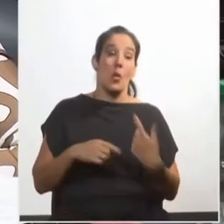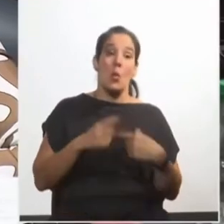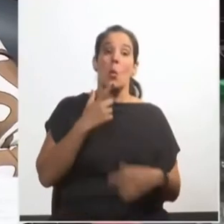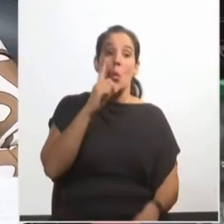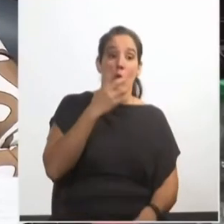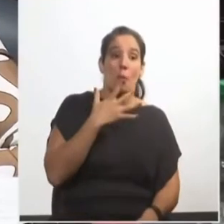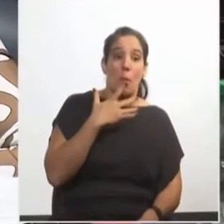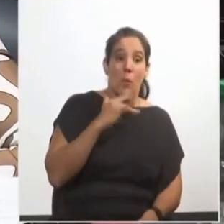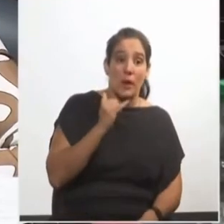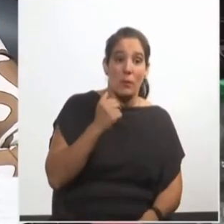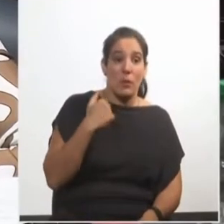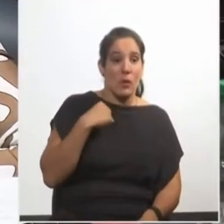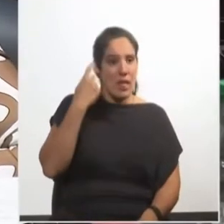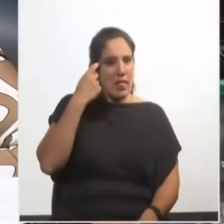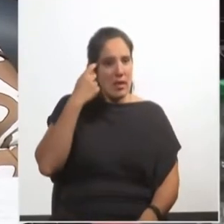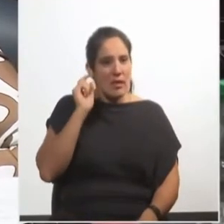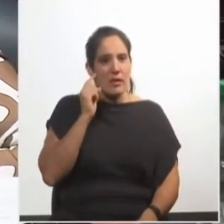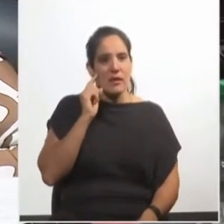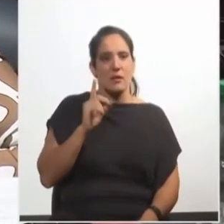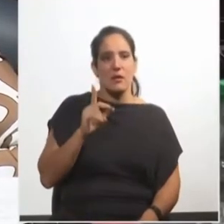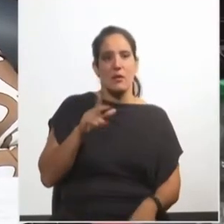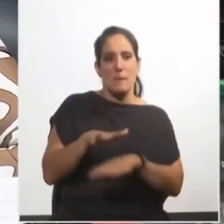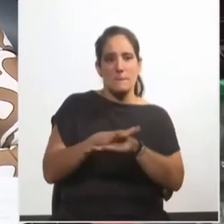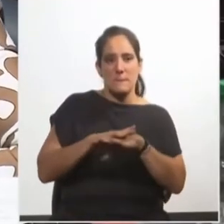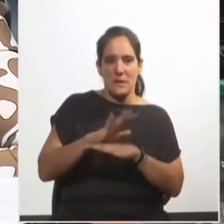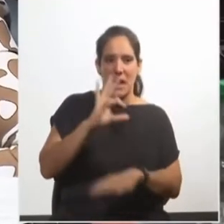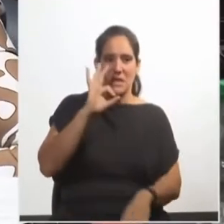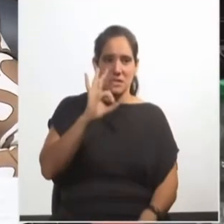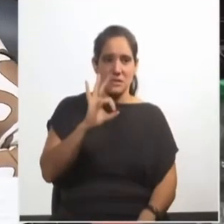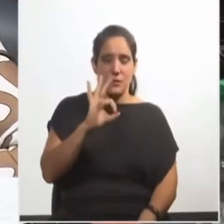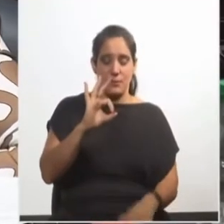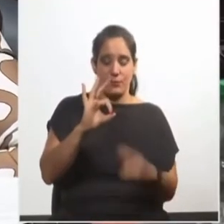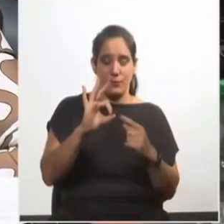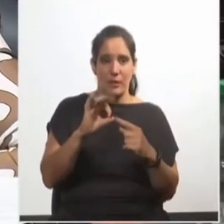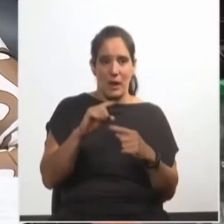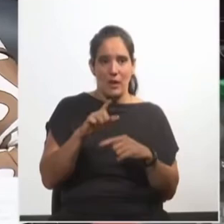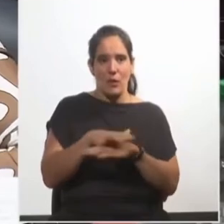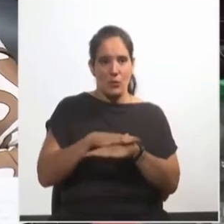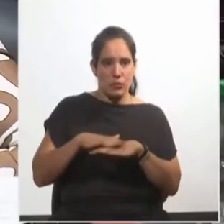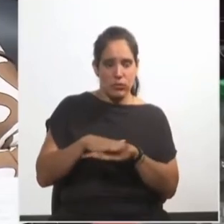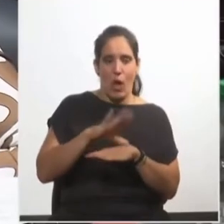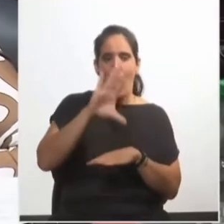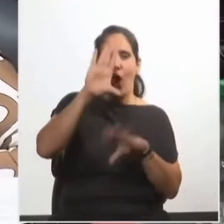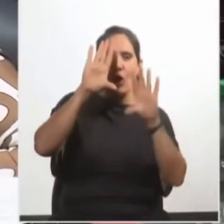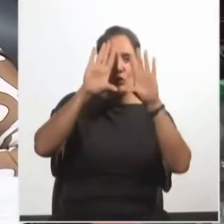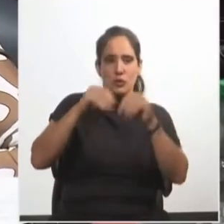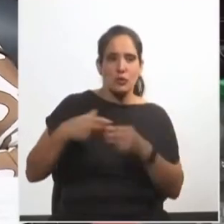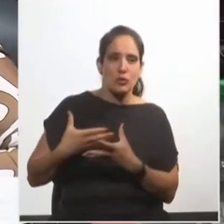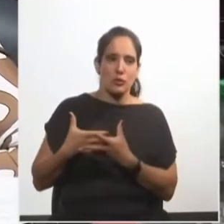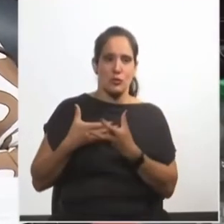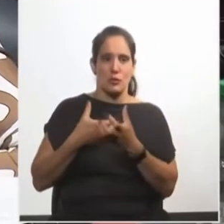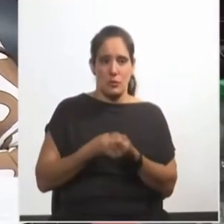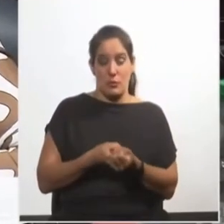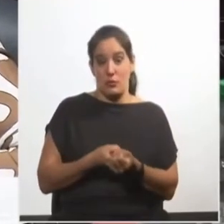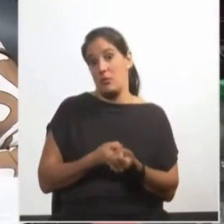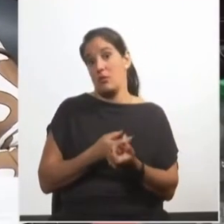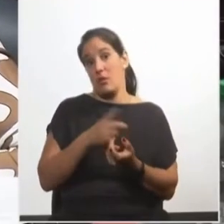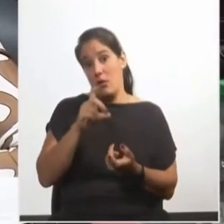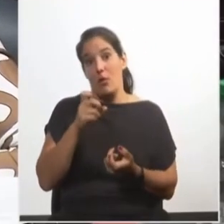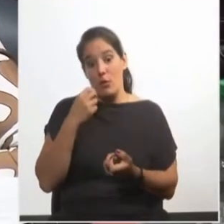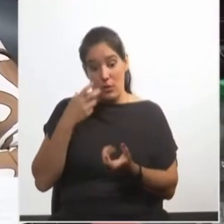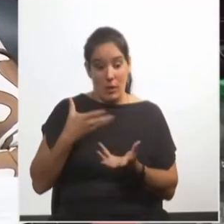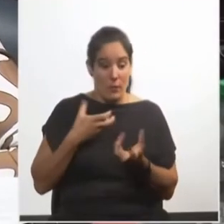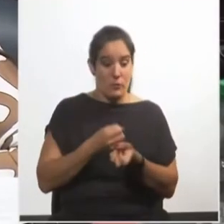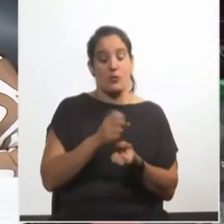es la idea de configurar el pilar cero, donde se concentran los subsidios y los apoyos, no hay duda, a los sectores